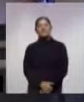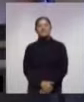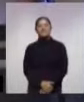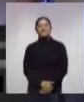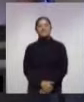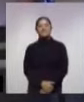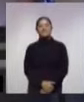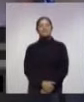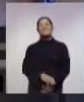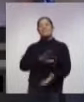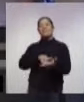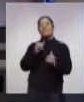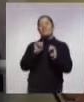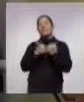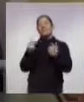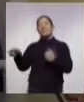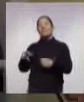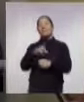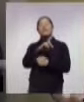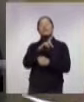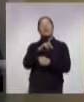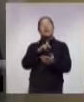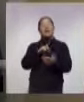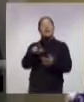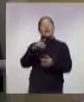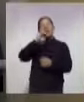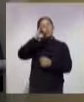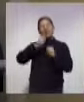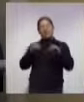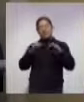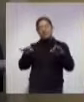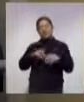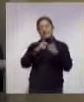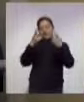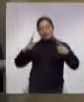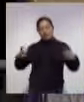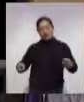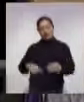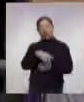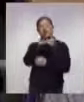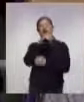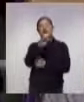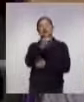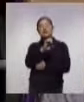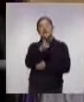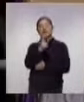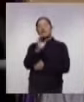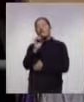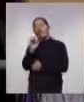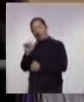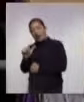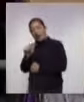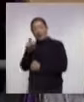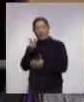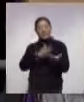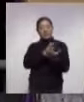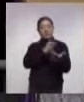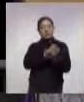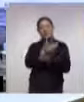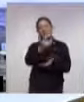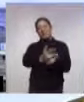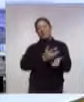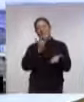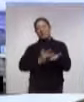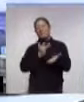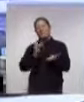En Calpulalpan, la Dirección de Desarrollo Económico, Social y Fomento Agropecuario continúa recibiendo solicitudes de productores para acceder al Programa de Apoyo